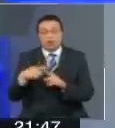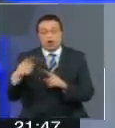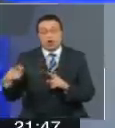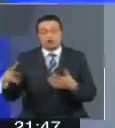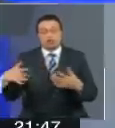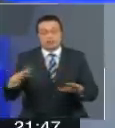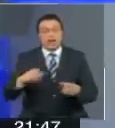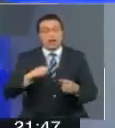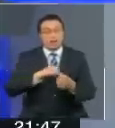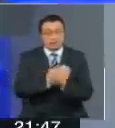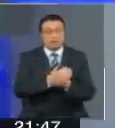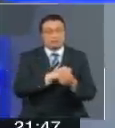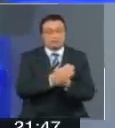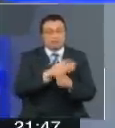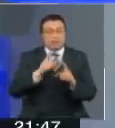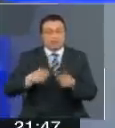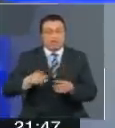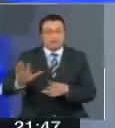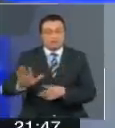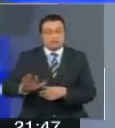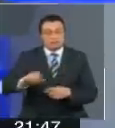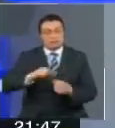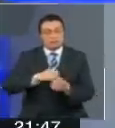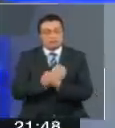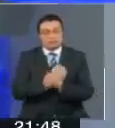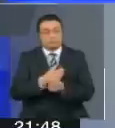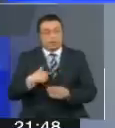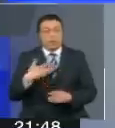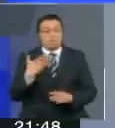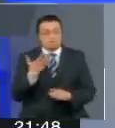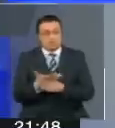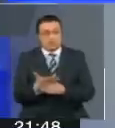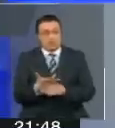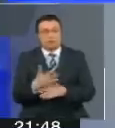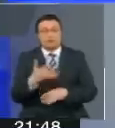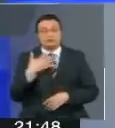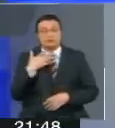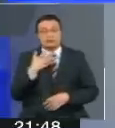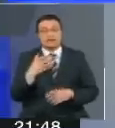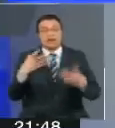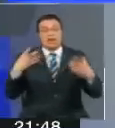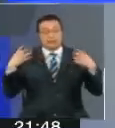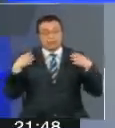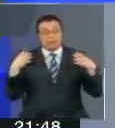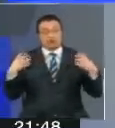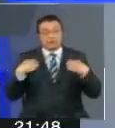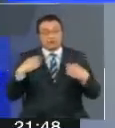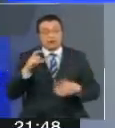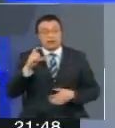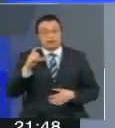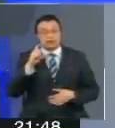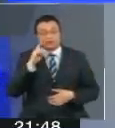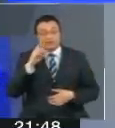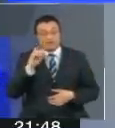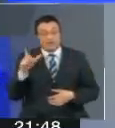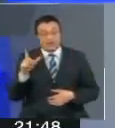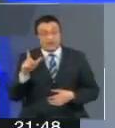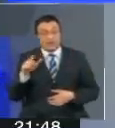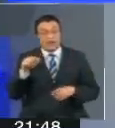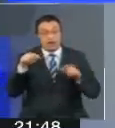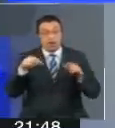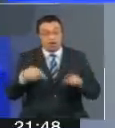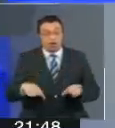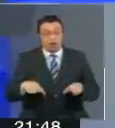en prisión y que deben quedar en prisión, exijo que los responsables civiles, que están